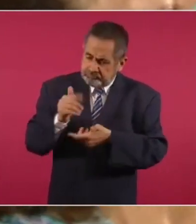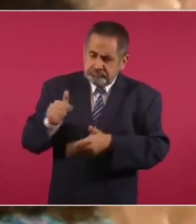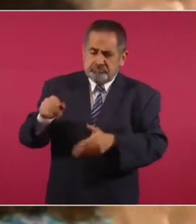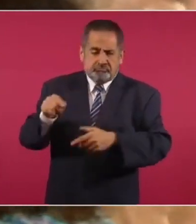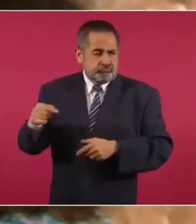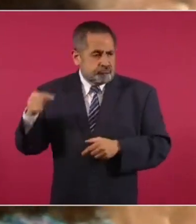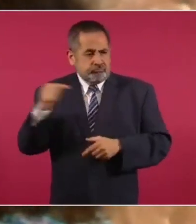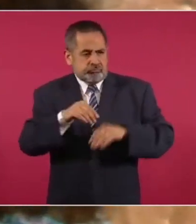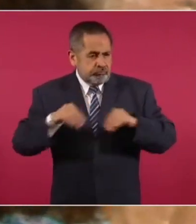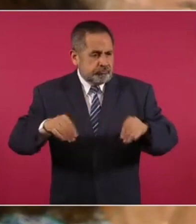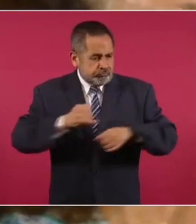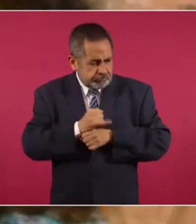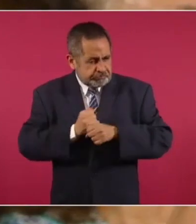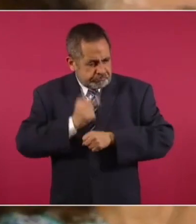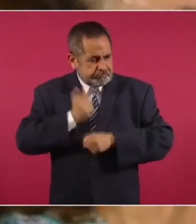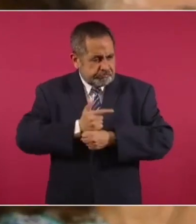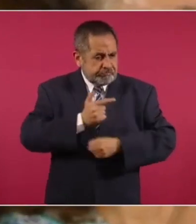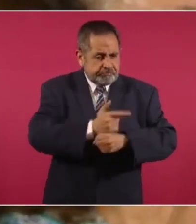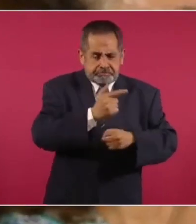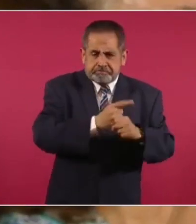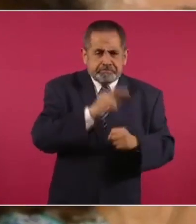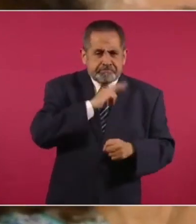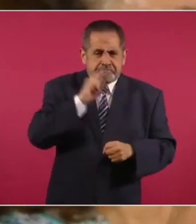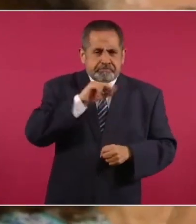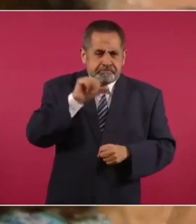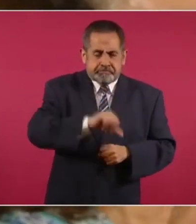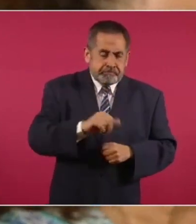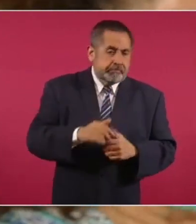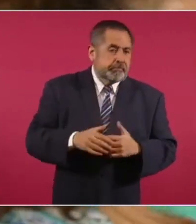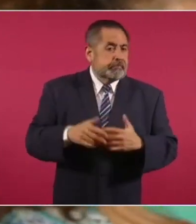operatividad y obtener resultados en corto tiempo. Sin